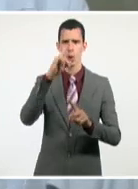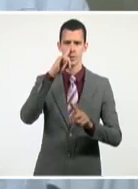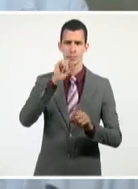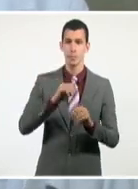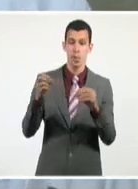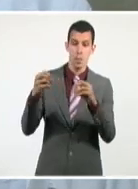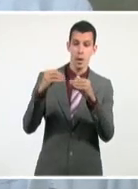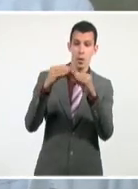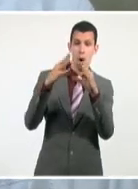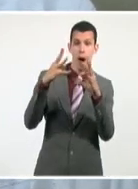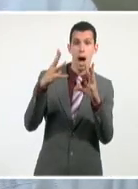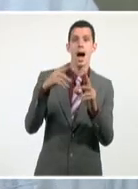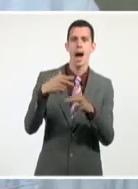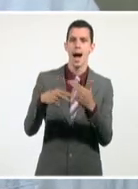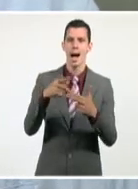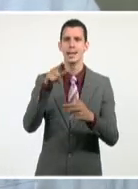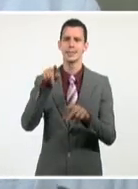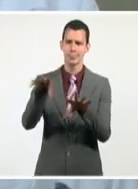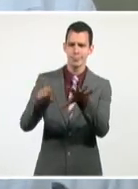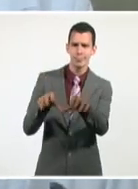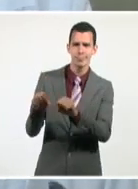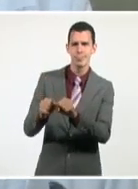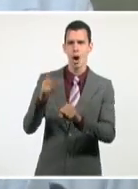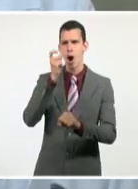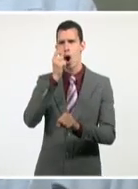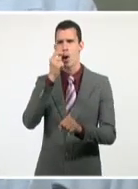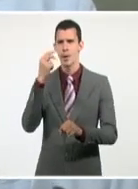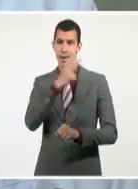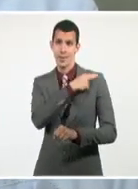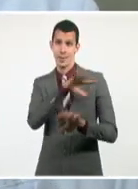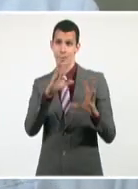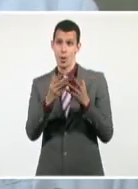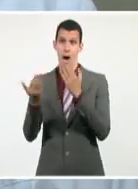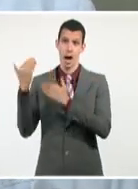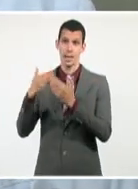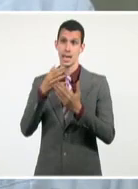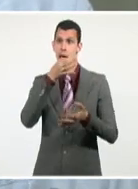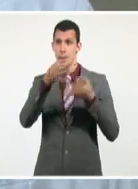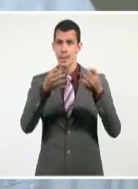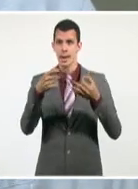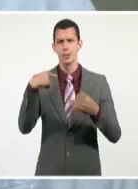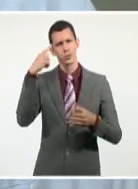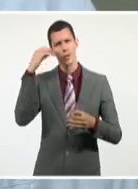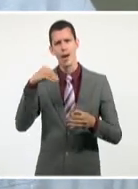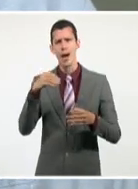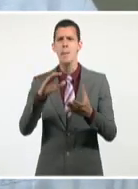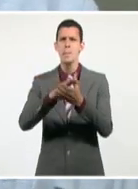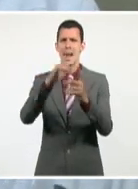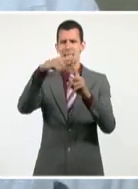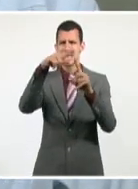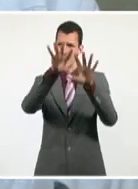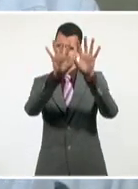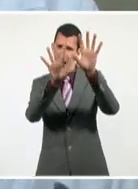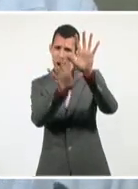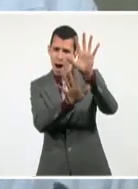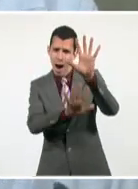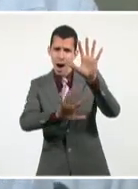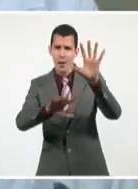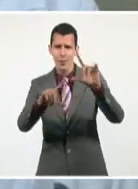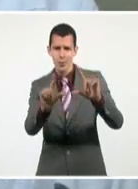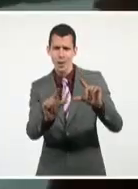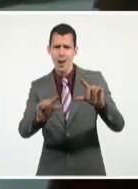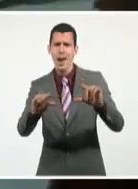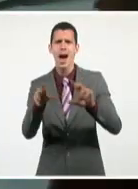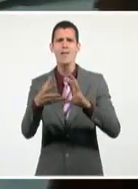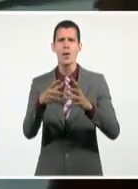Ensenada de la Broa. La Ensenada de la Broa es la punta del zapato de la Siena. Esa es la punta de la Ensenada de la Broa. En ese